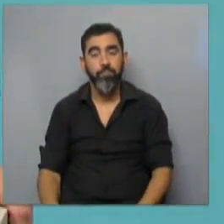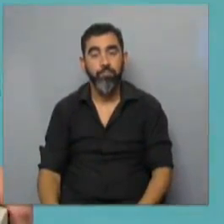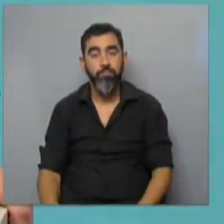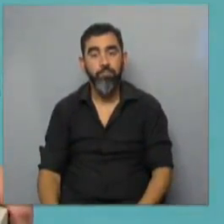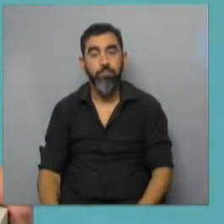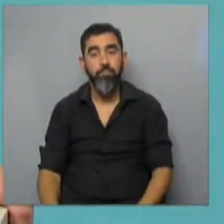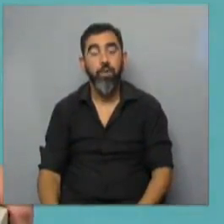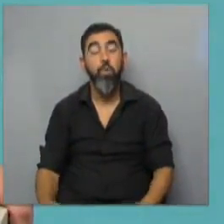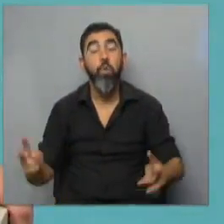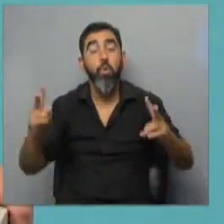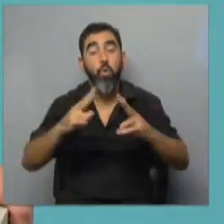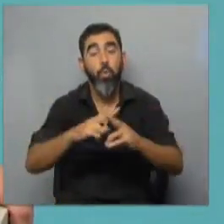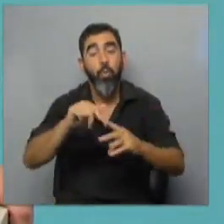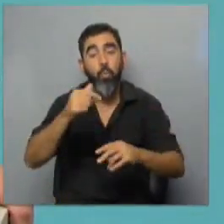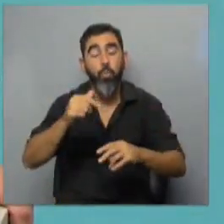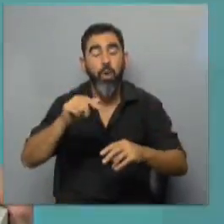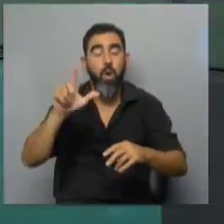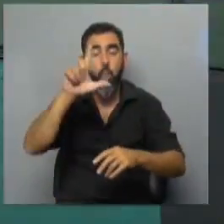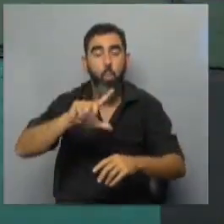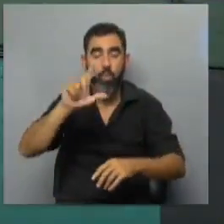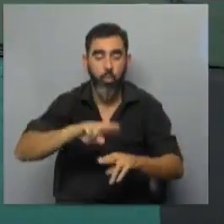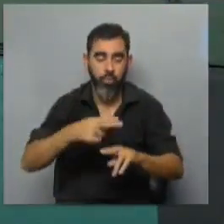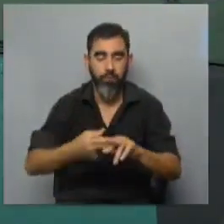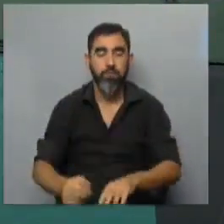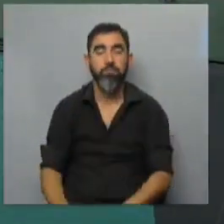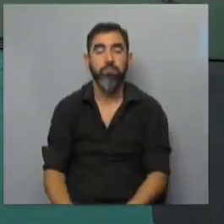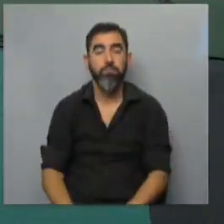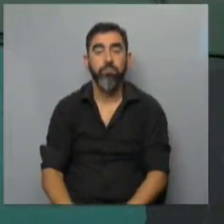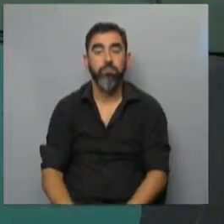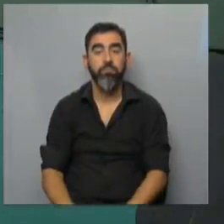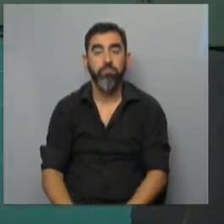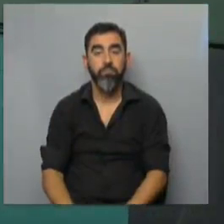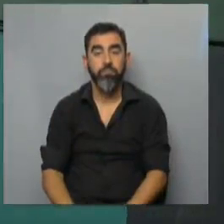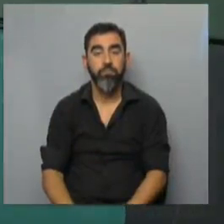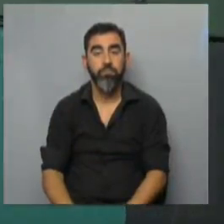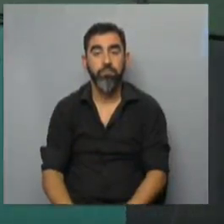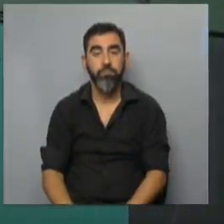no vamos que pasen muy bien nos reencontramos el próximo lunes y